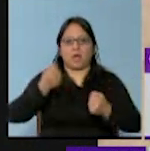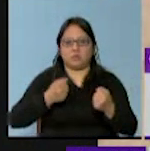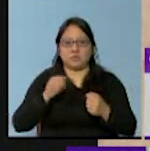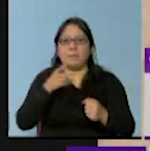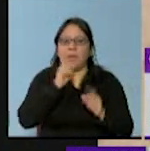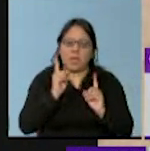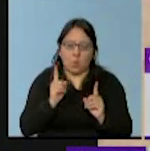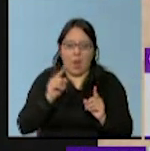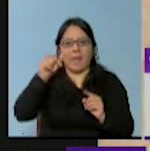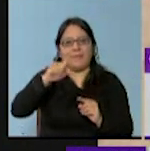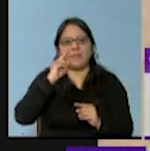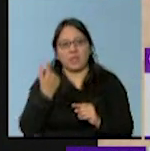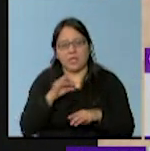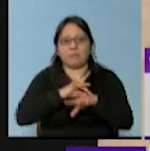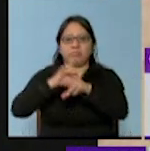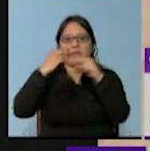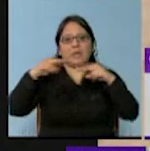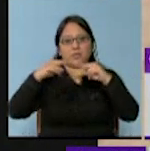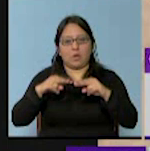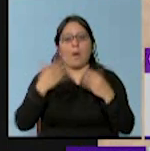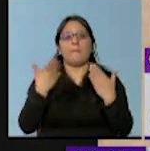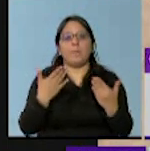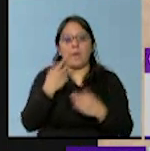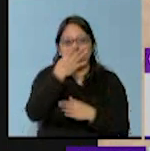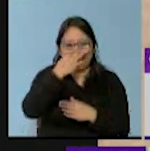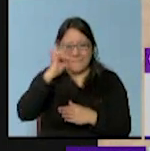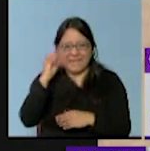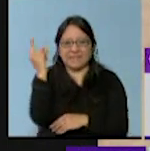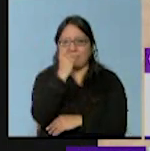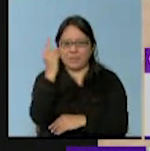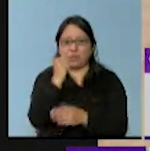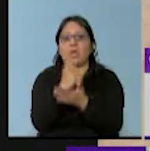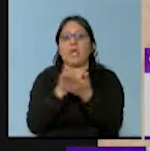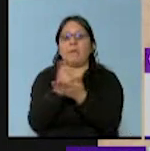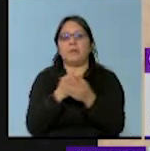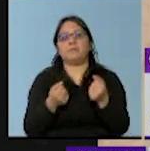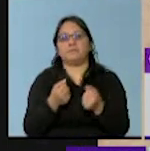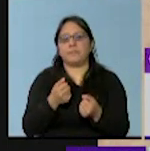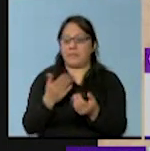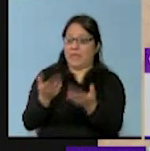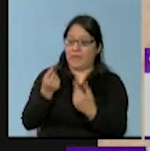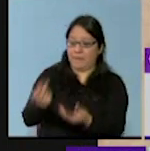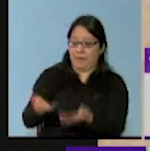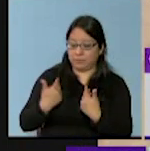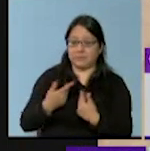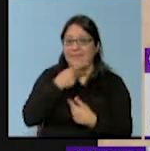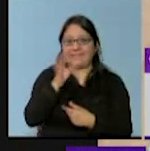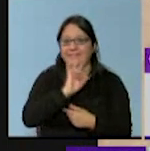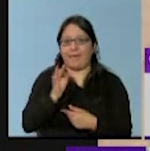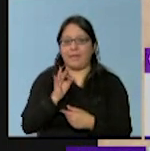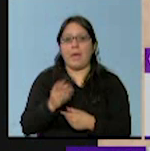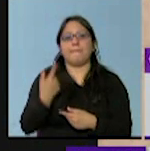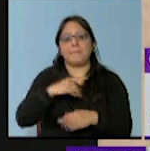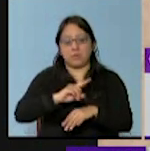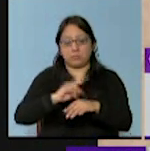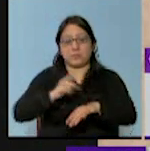días por el tema del turismo se pueden esperar hasta 20 minutos es decir te tiene una consideración y no te cobran absolutamente nada pero si vos te